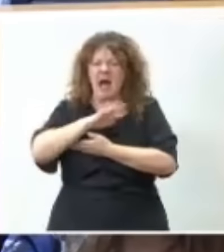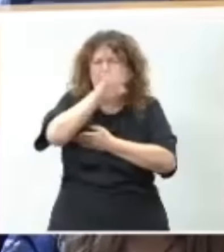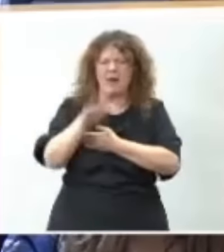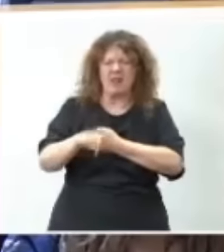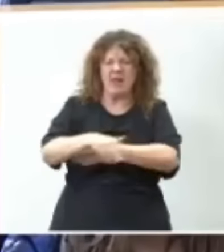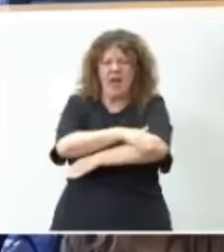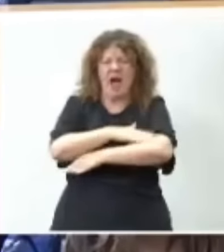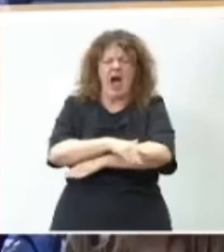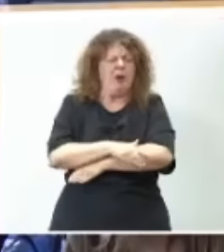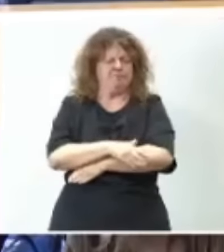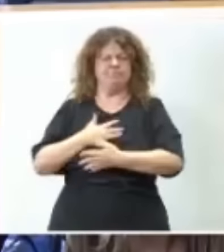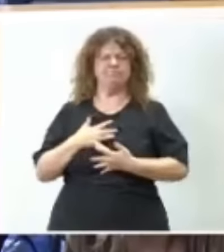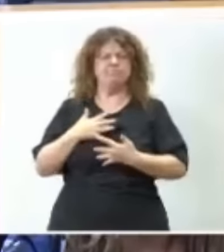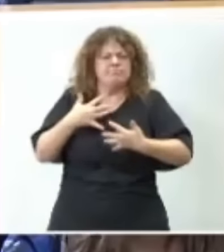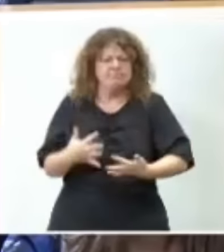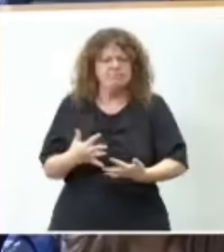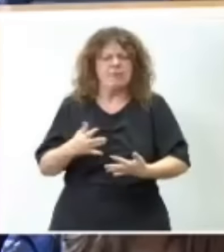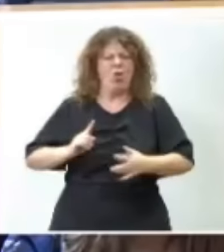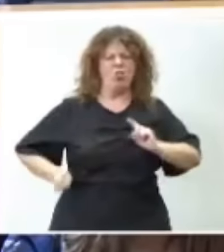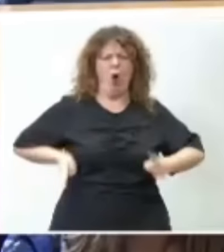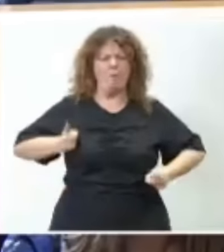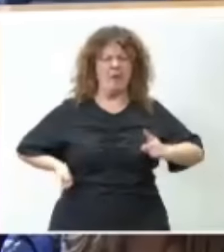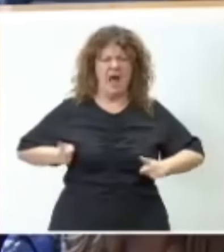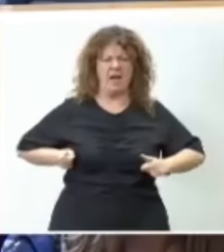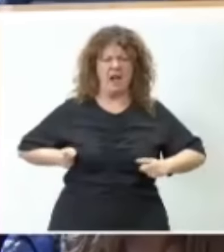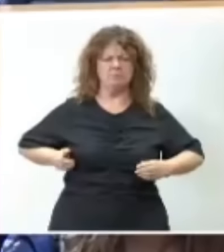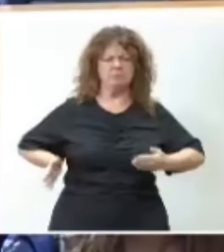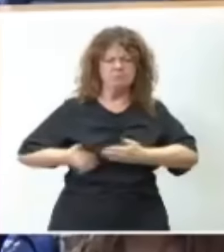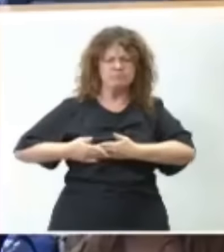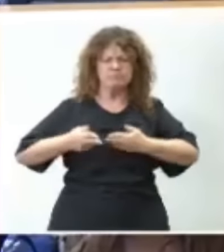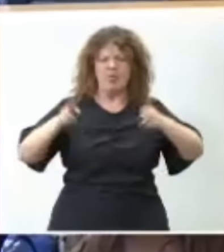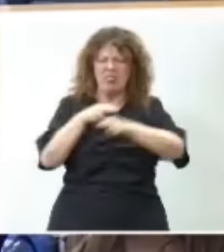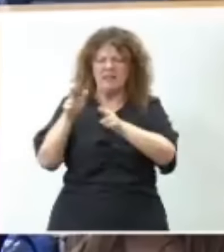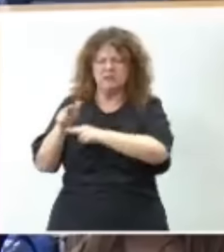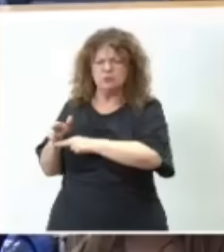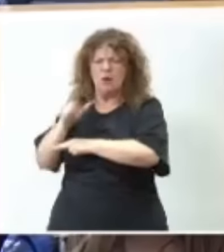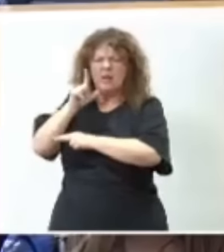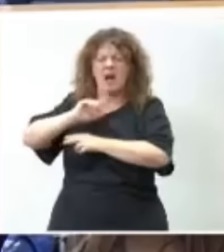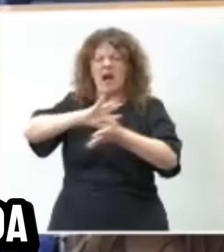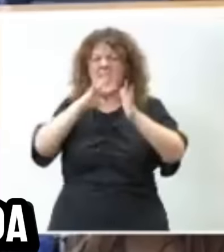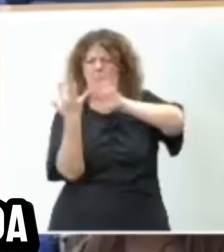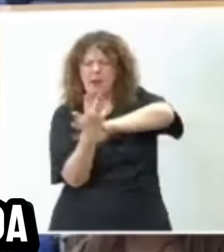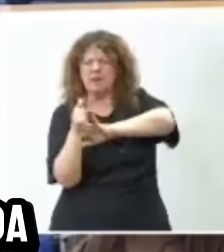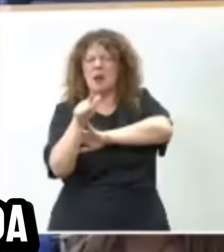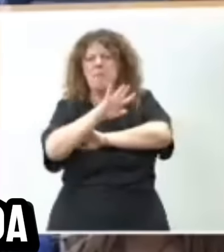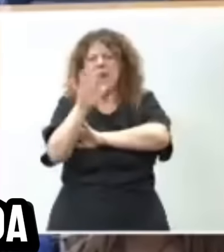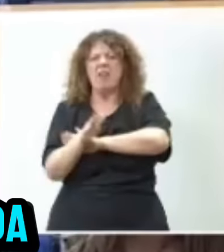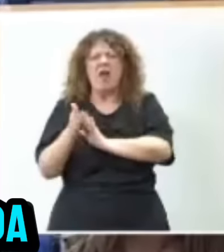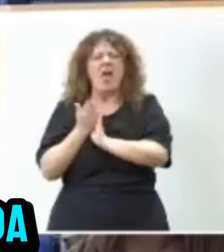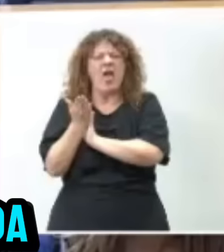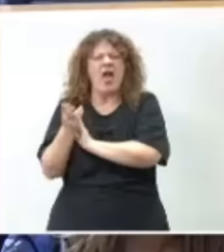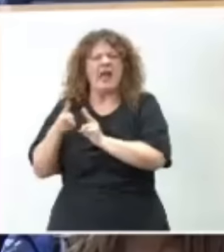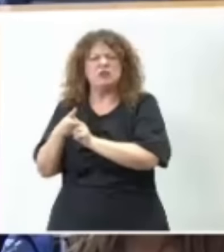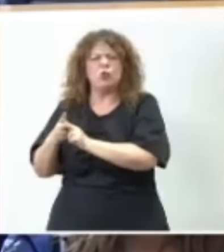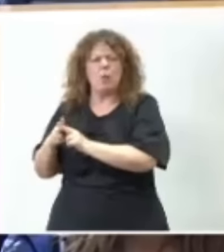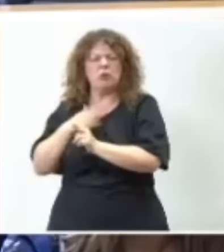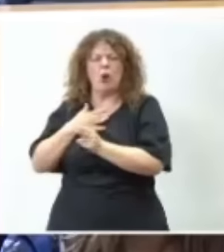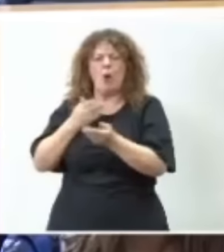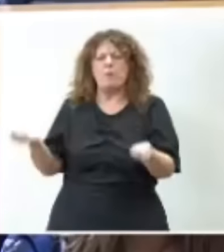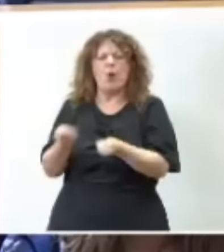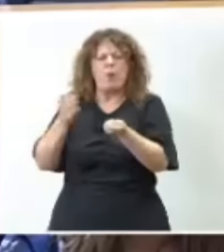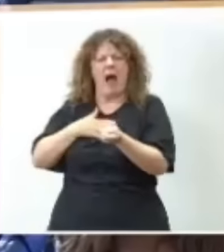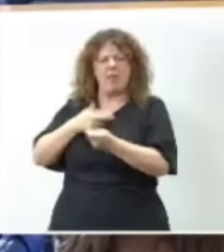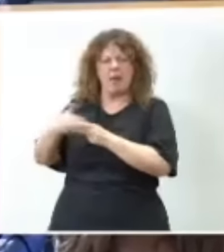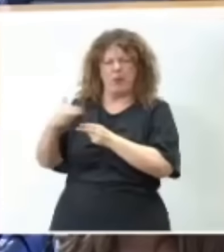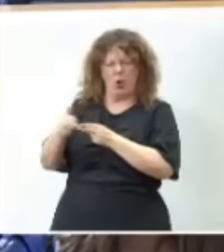parece resuelto a dominarla, a restringirla y a convertirla en un mero instrumento de propaganda política.